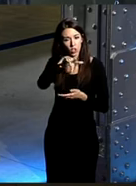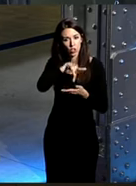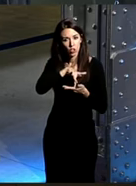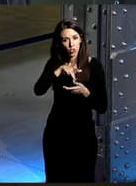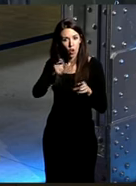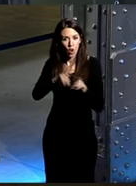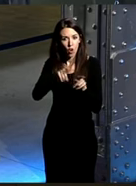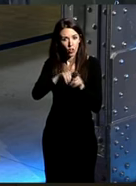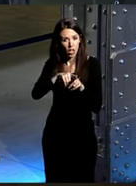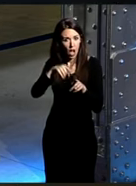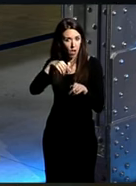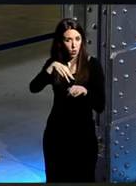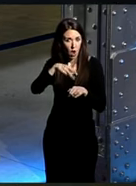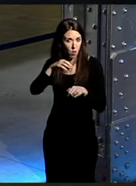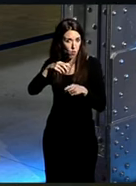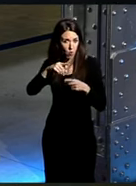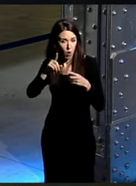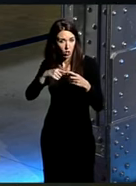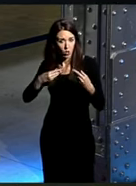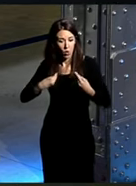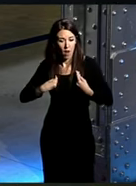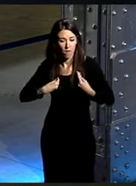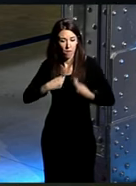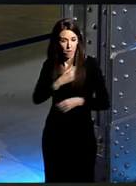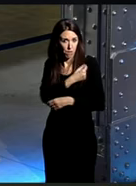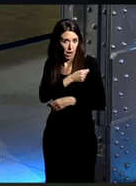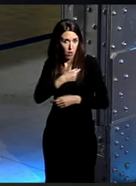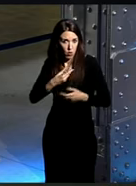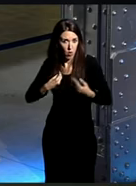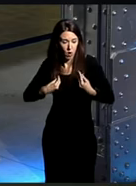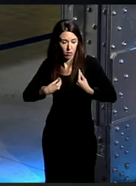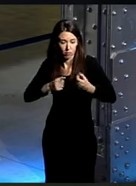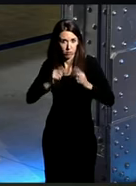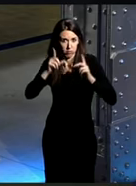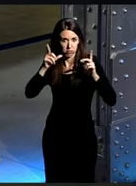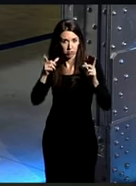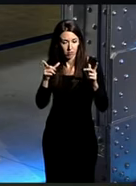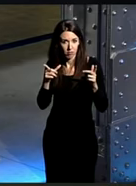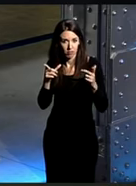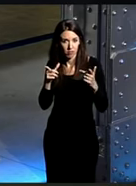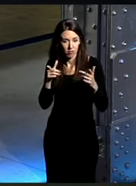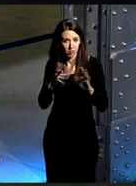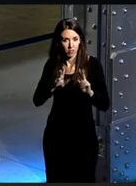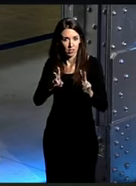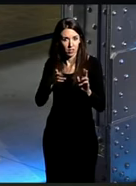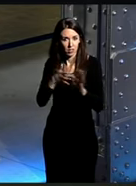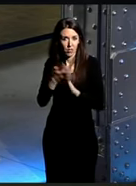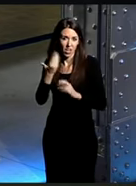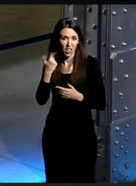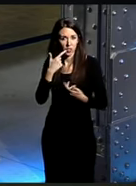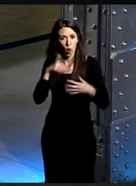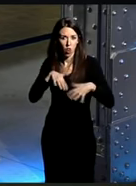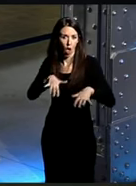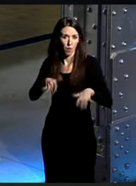los vacunaron con MOOCs, revivieron. Entonces, me parece interesante porque quiere decir que antes estaban zombies,